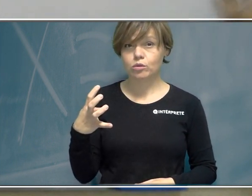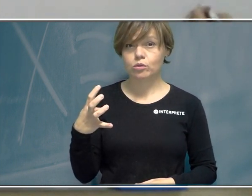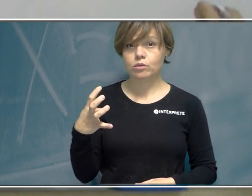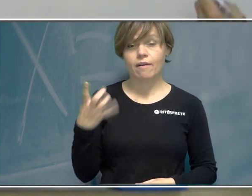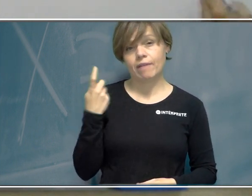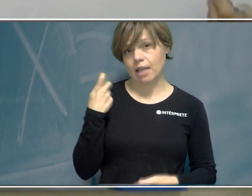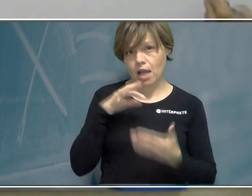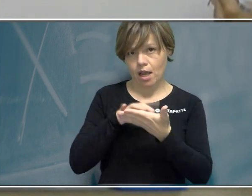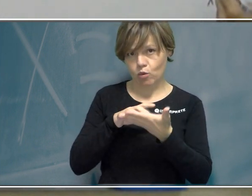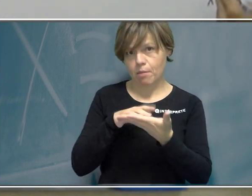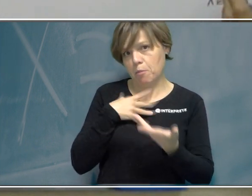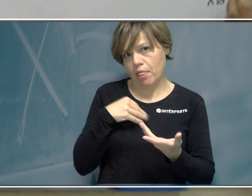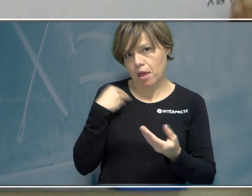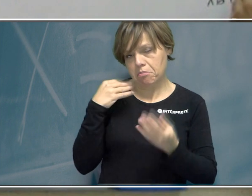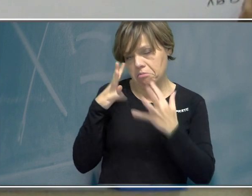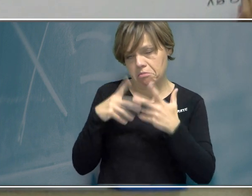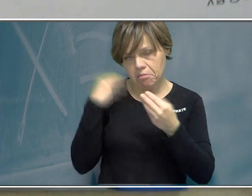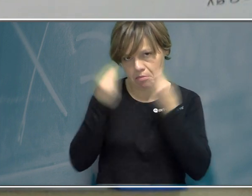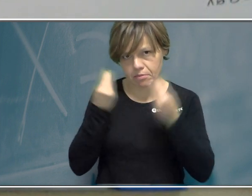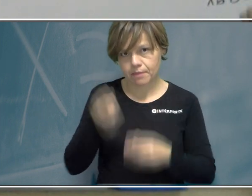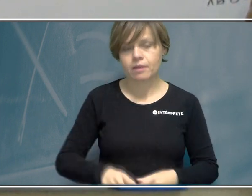Habría que hacer una calculadora, pero se puede hacer a mano, ¿vale?